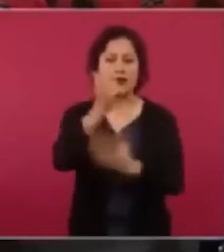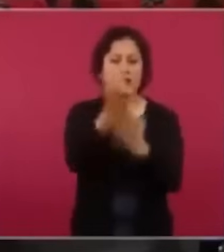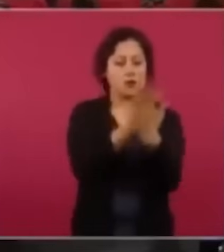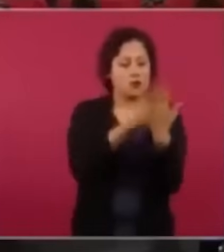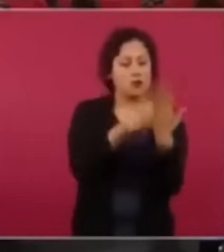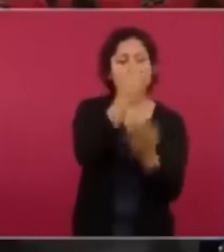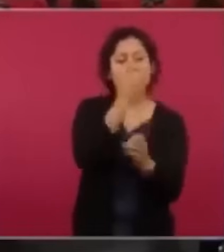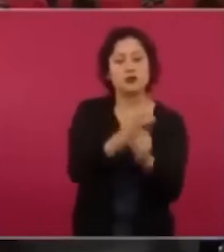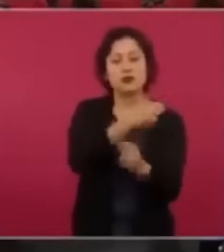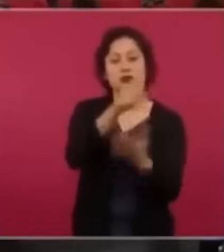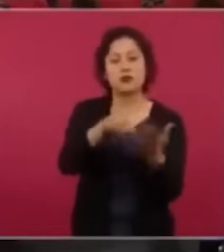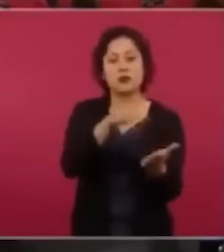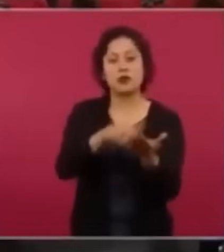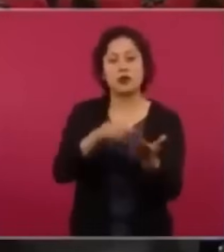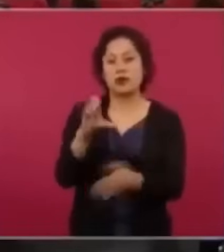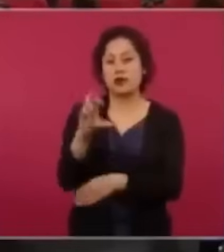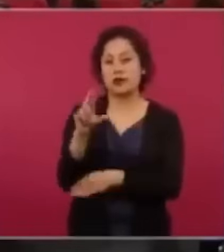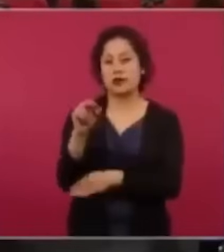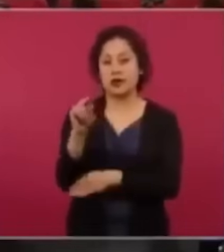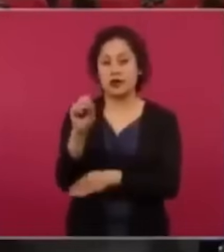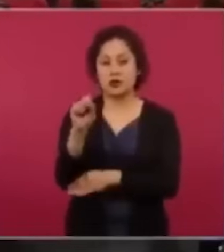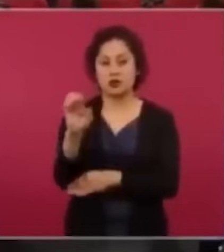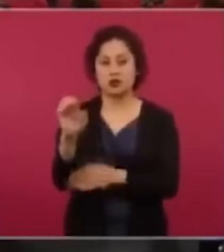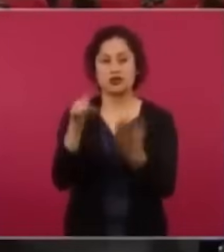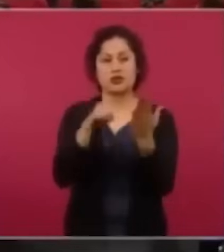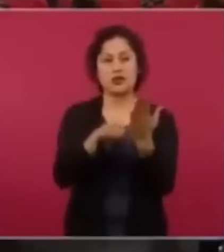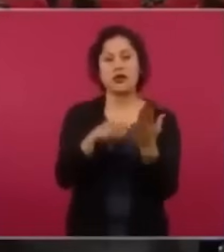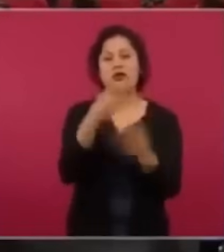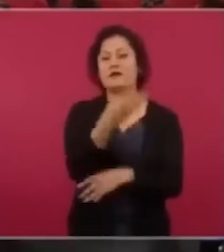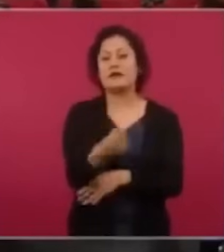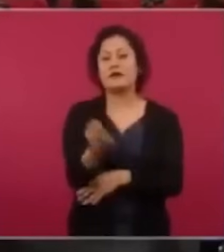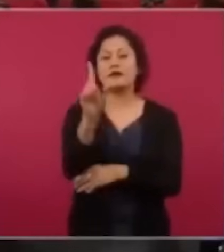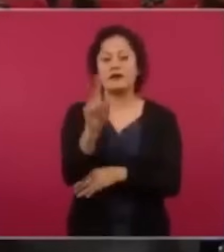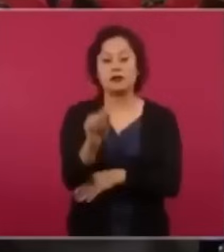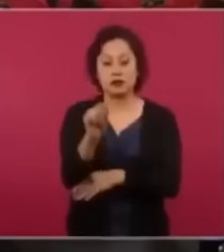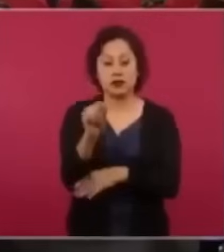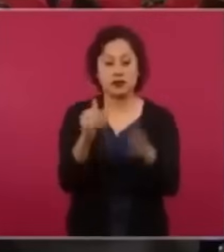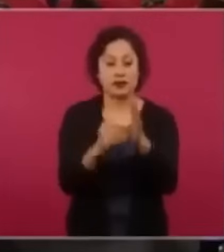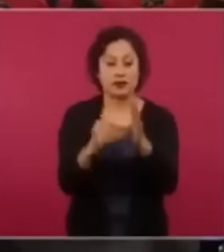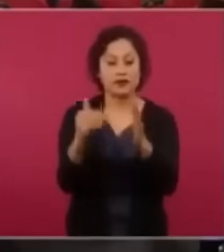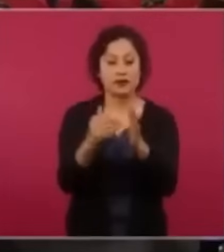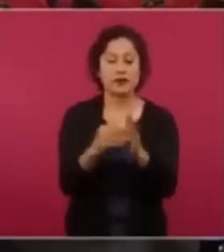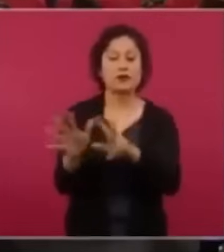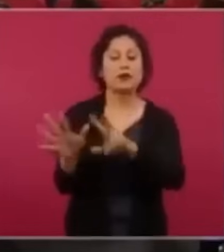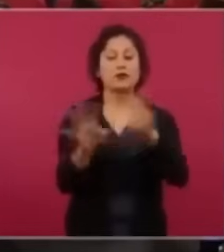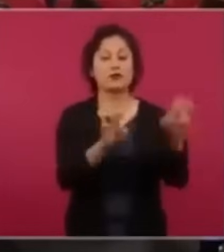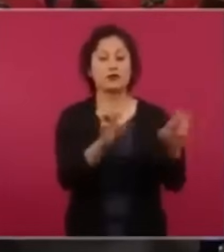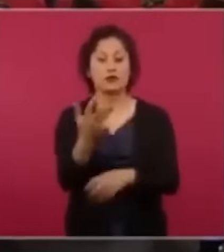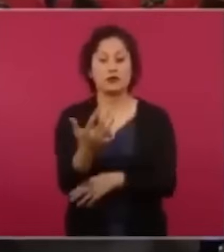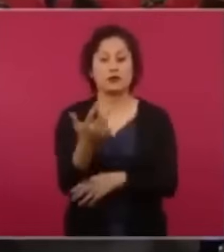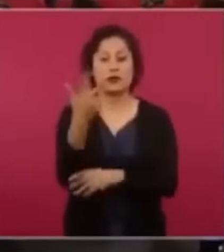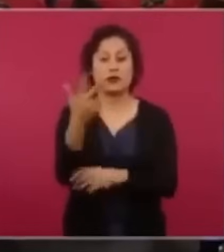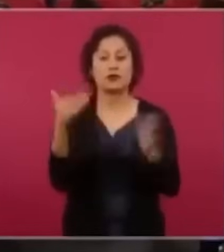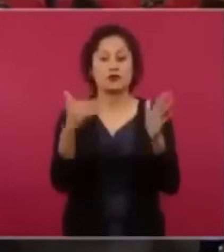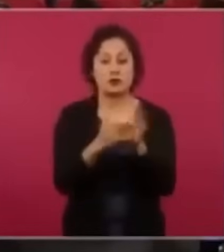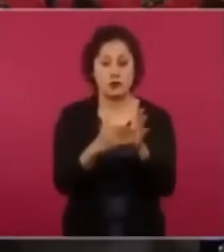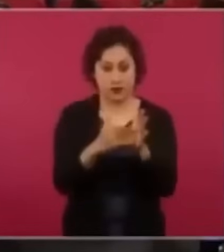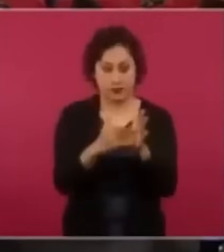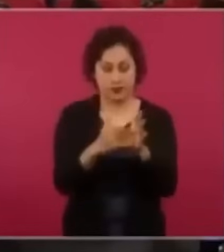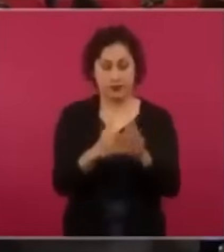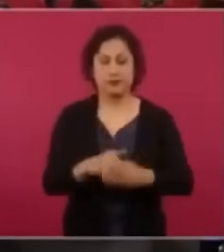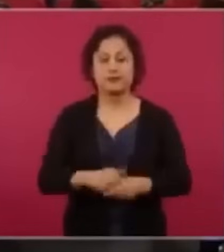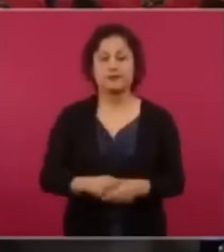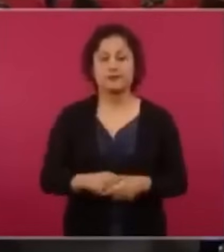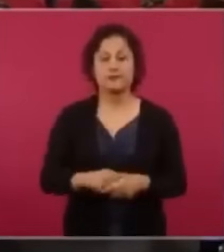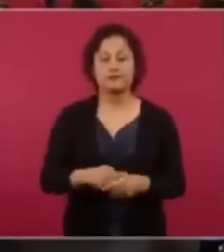Krause, con 370 millones 858 mil pesos,